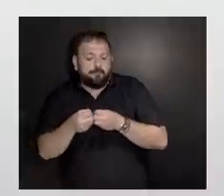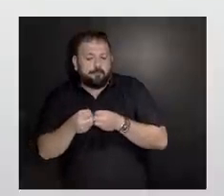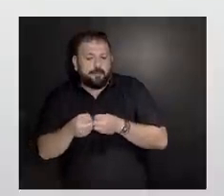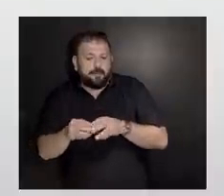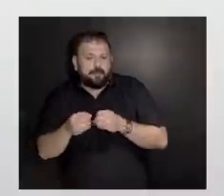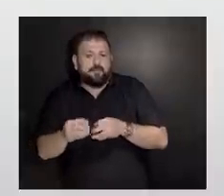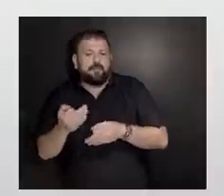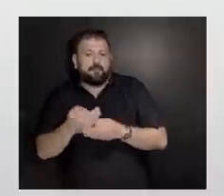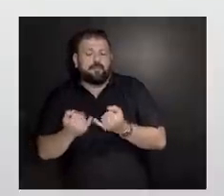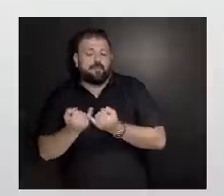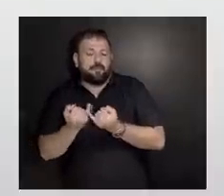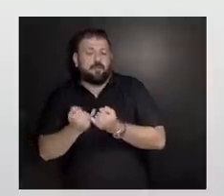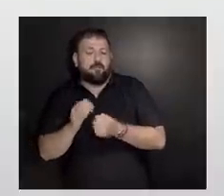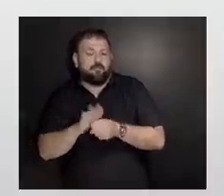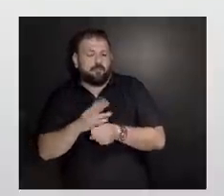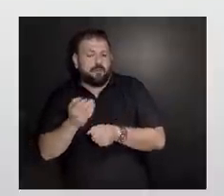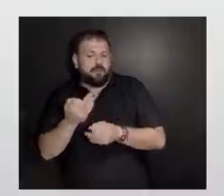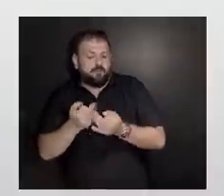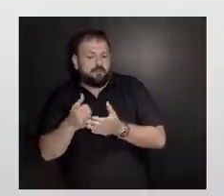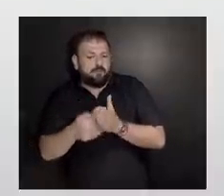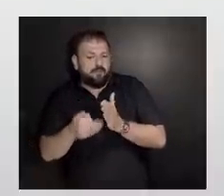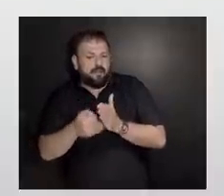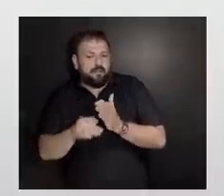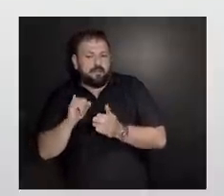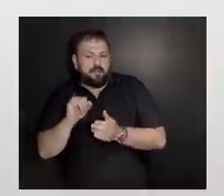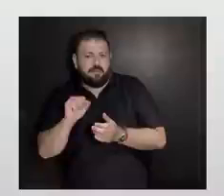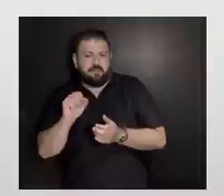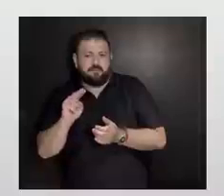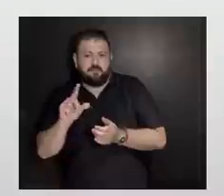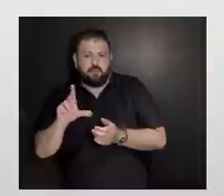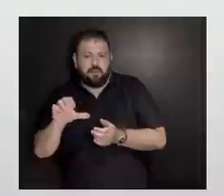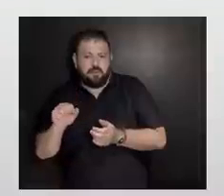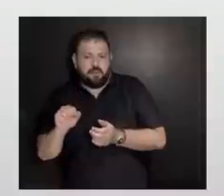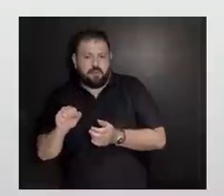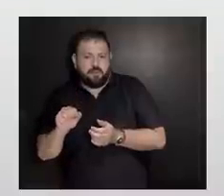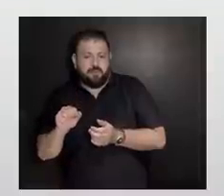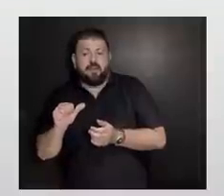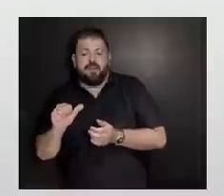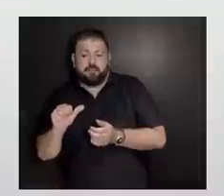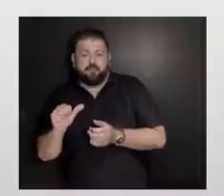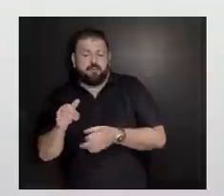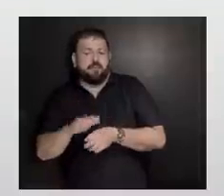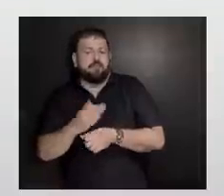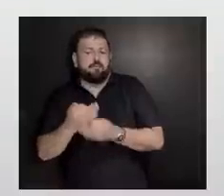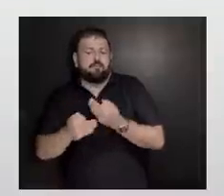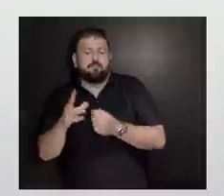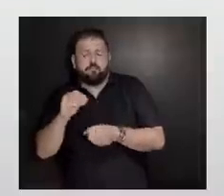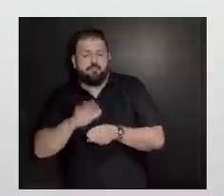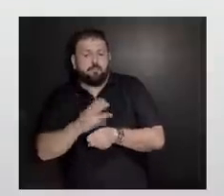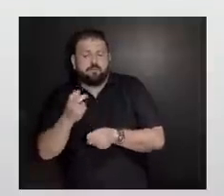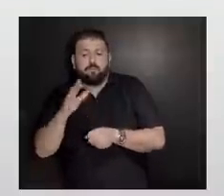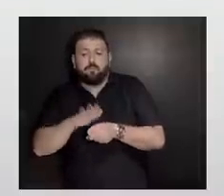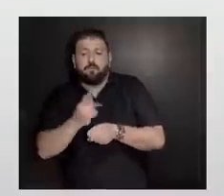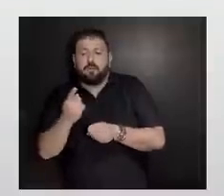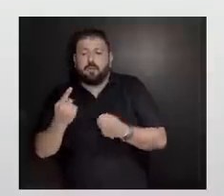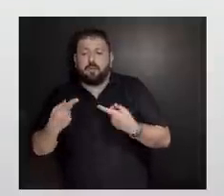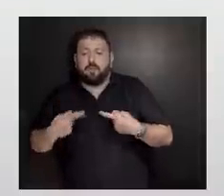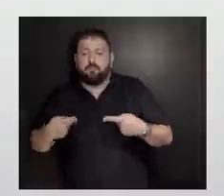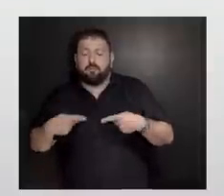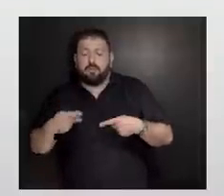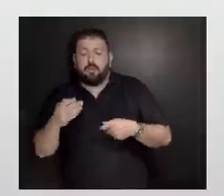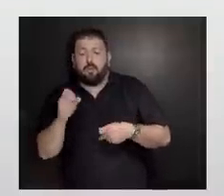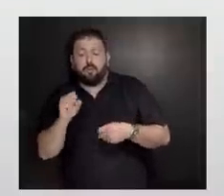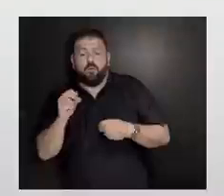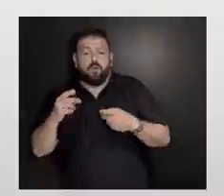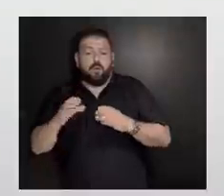tener resistencia a la insulina, lo que hace es que a lo mejor no tiene como esta sensación de saber qué está pasando exactamente y lo